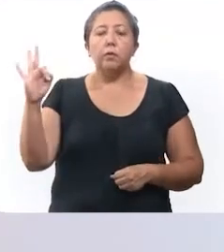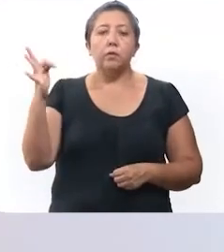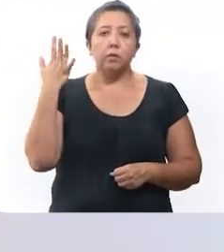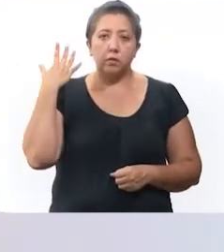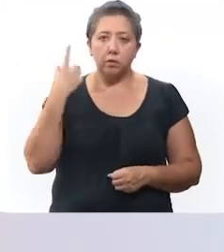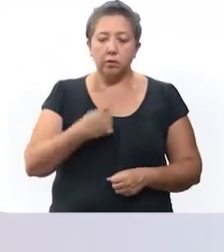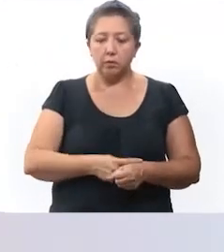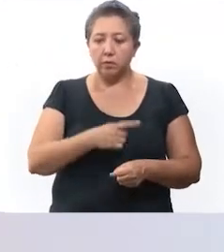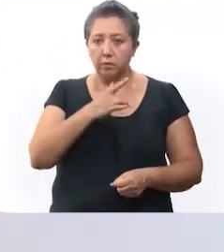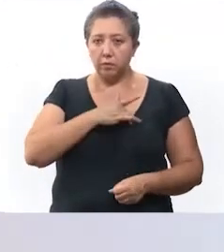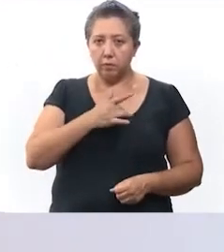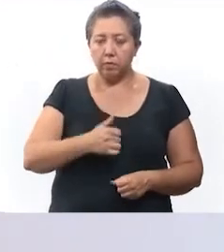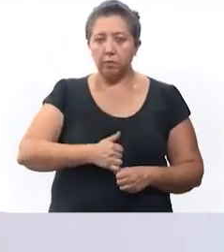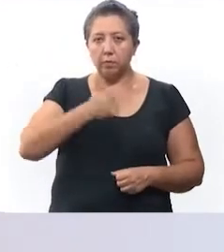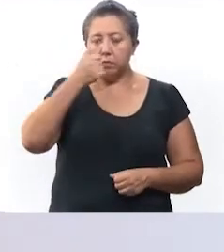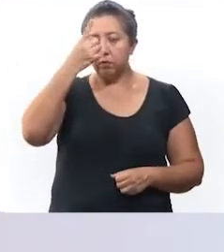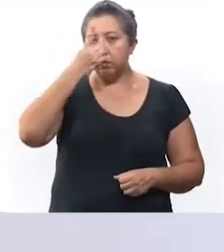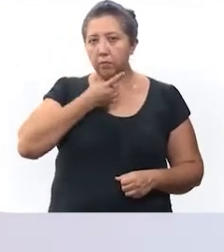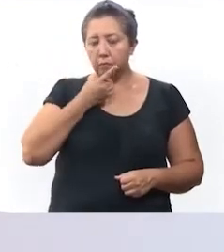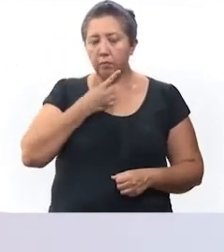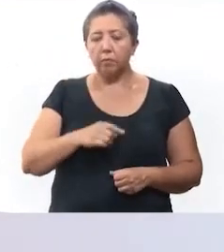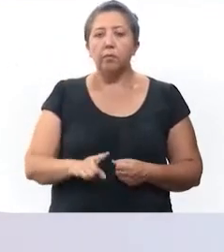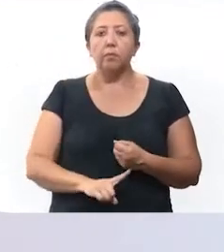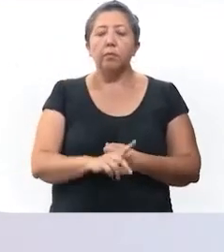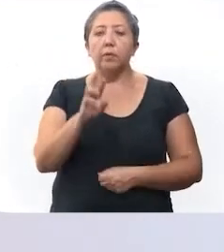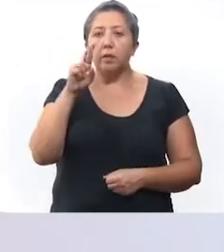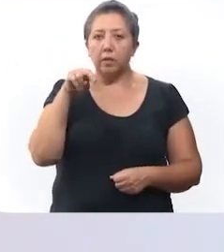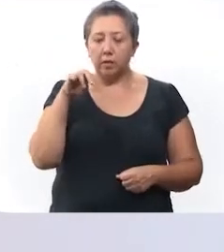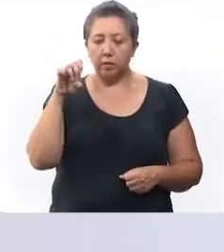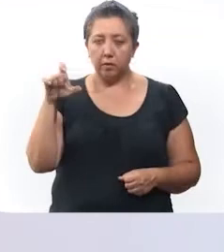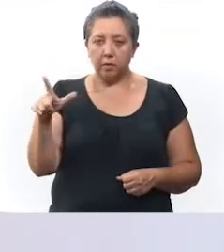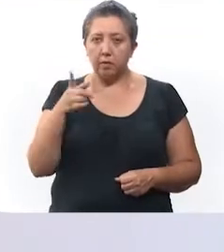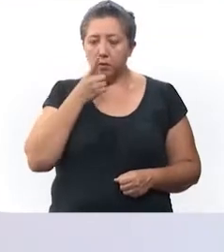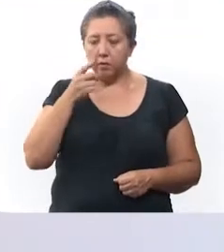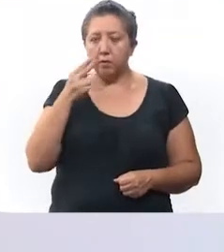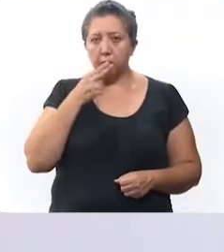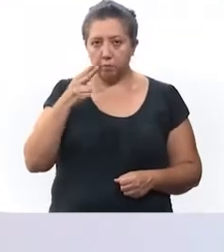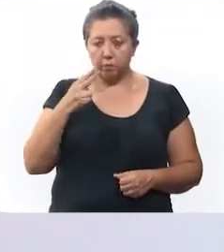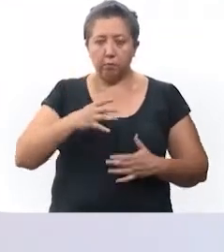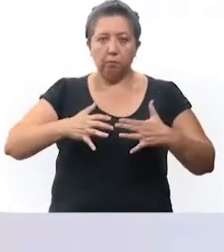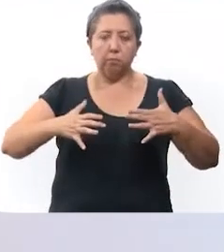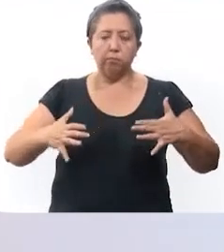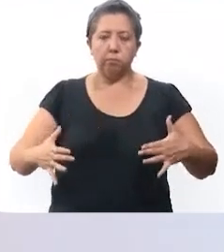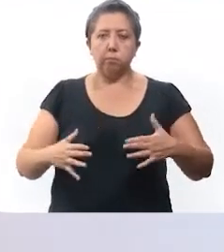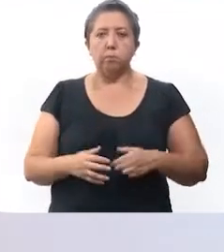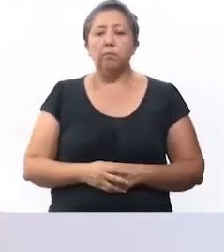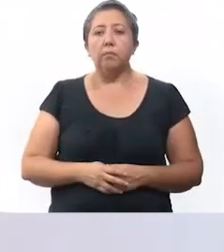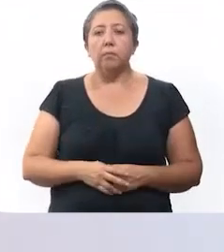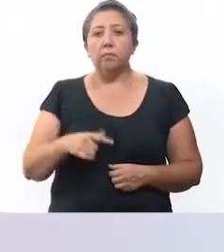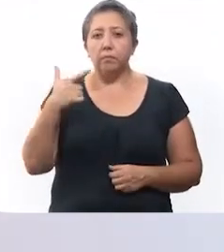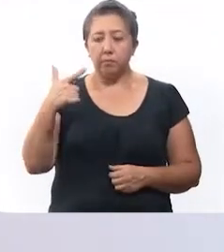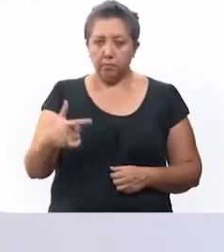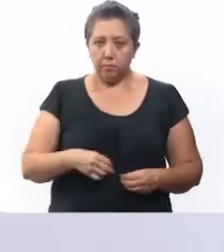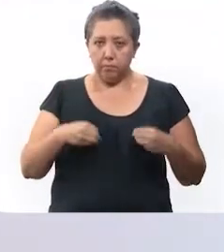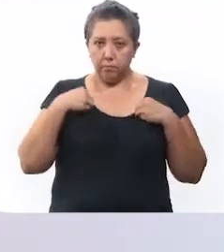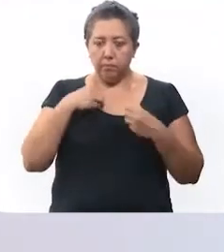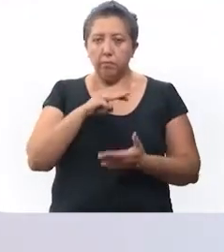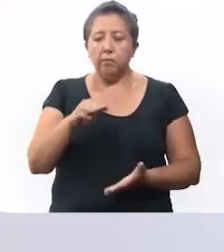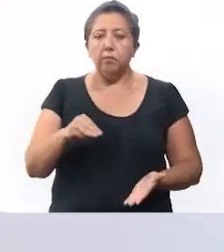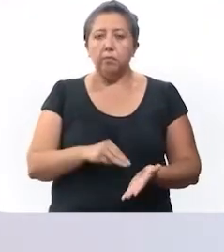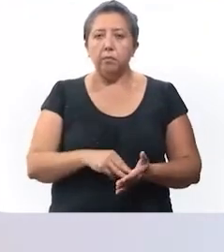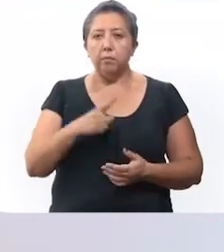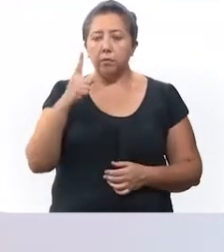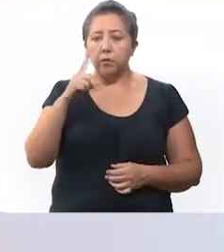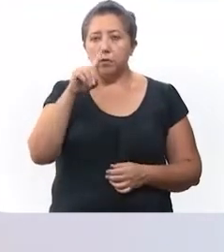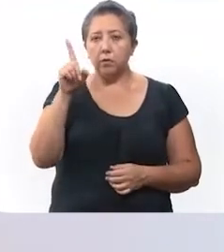enfermedades fueron hipertensión arterial, diabetes, insuficiencia renal crónica, tabaquismo y obesidad. 7 residían en Mérida,